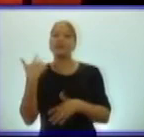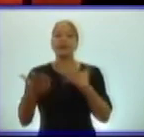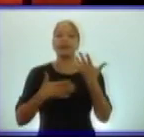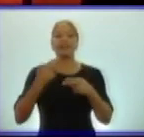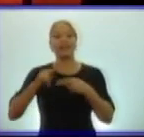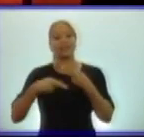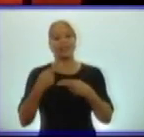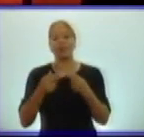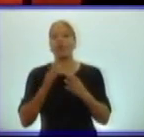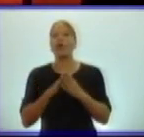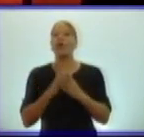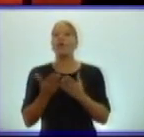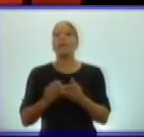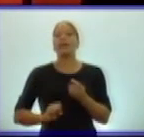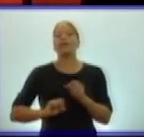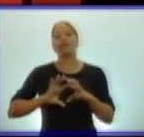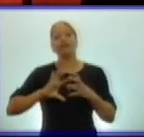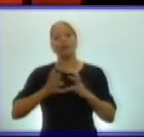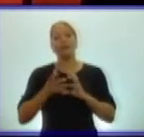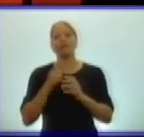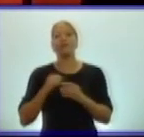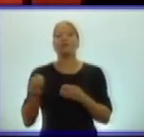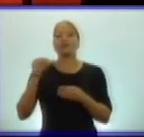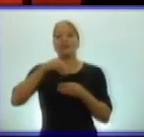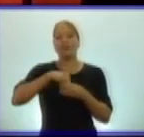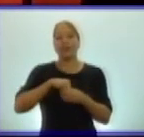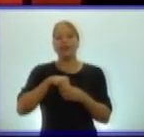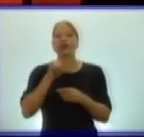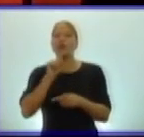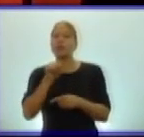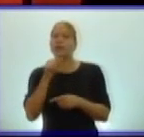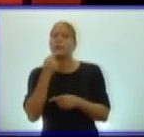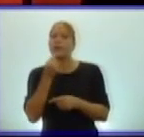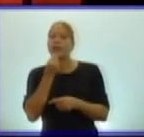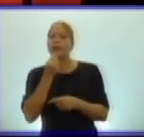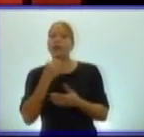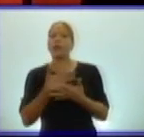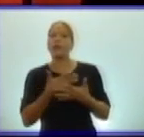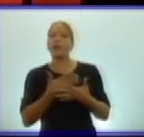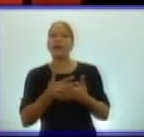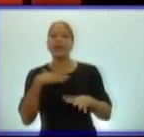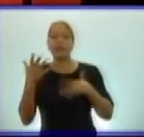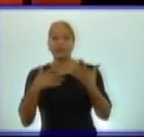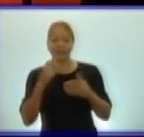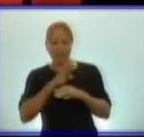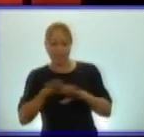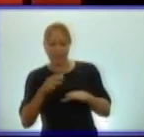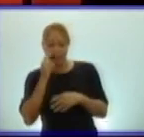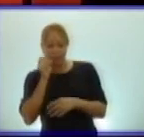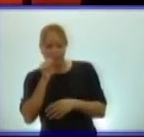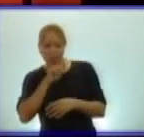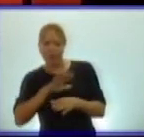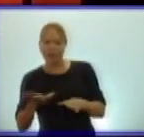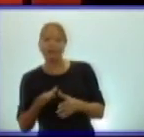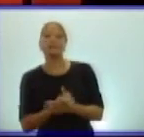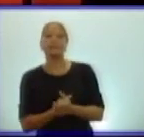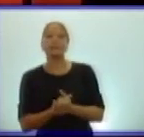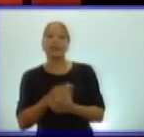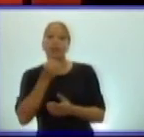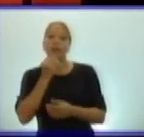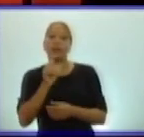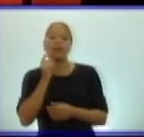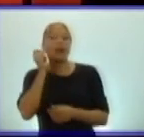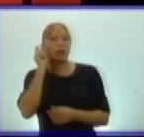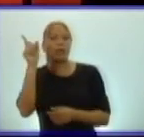contribuir también a su formación integral. Usted puede comprobar si el niño hizo las actividades o no, si el niño estudió o no. Y le sugiero algunas